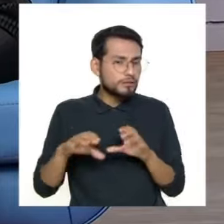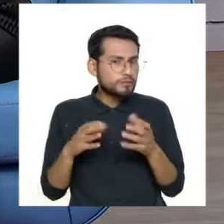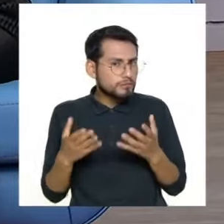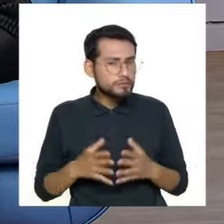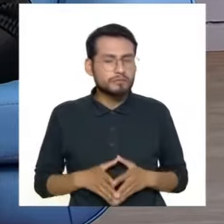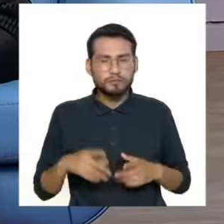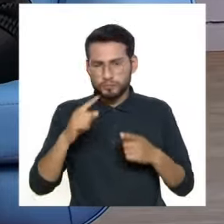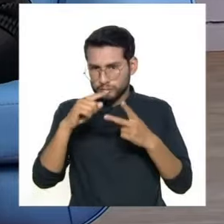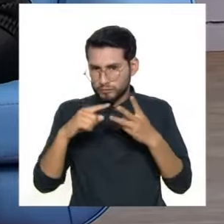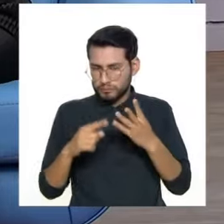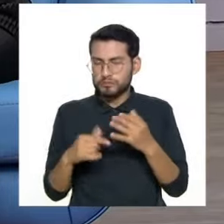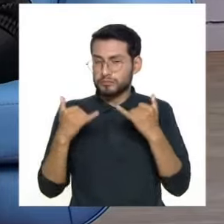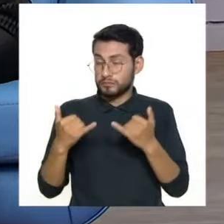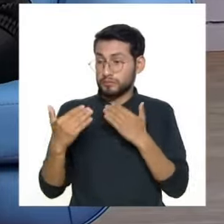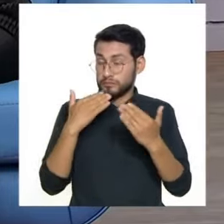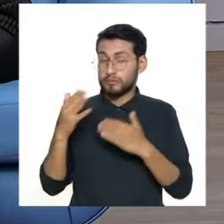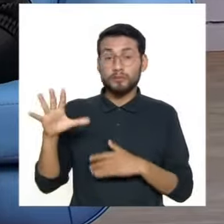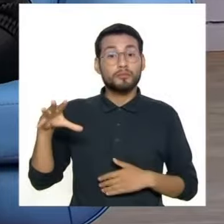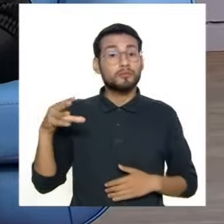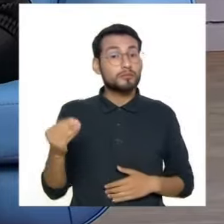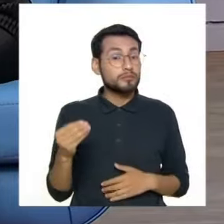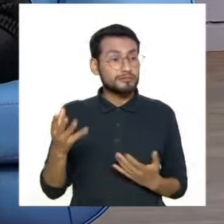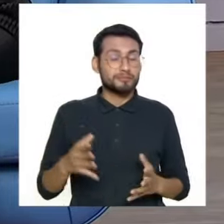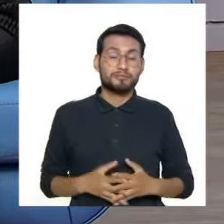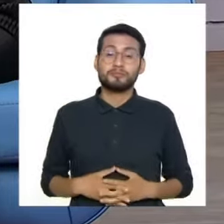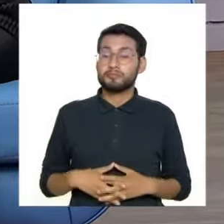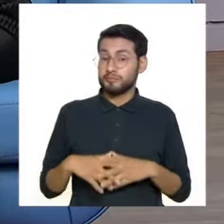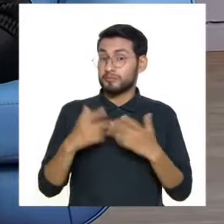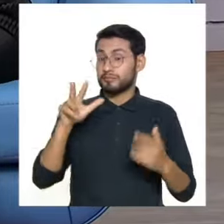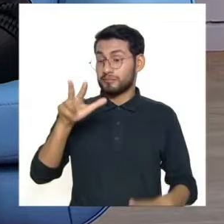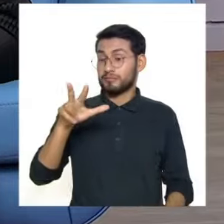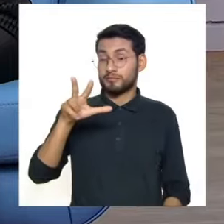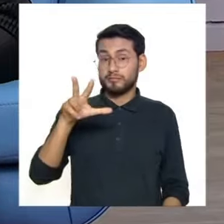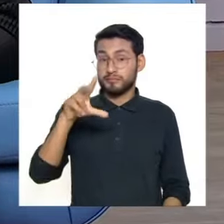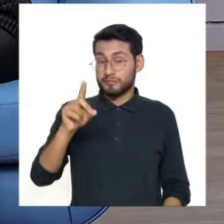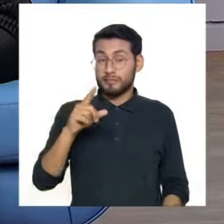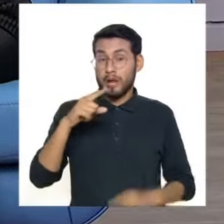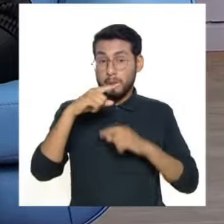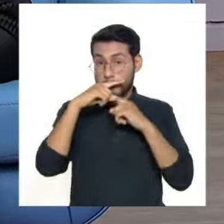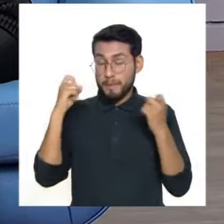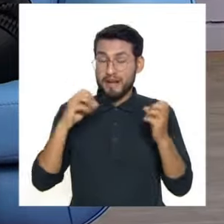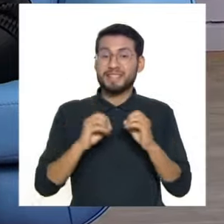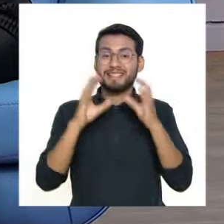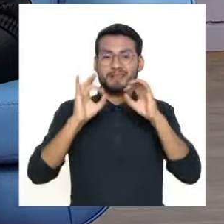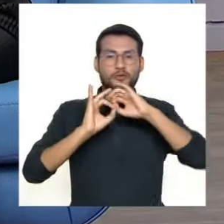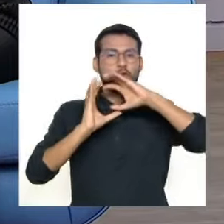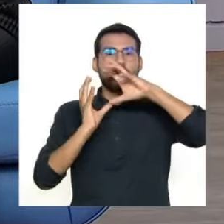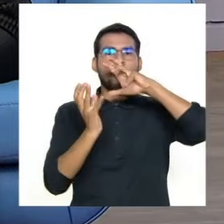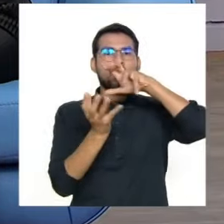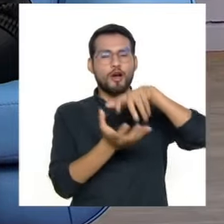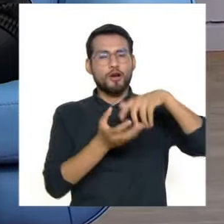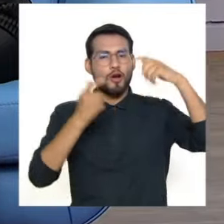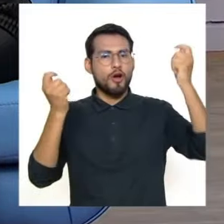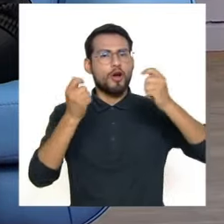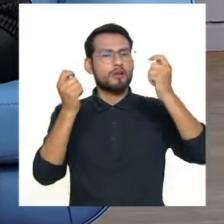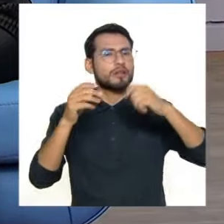etcétera hoy lo vamos a conversar porque curiosamente el 31 de marzo es el Día Mundial